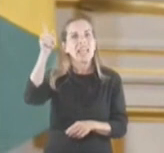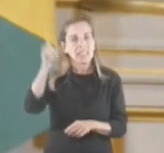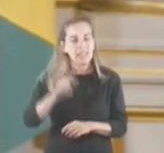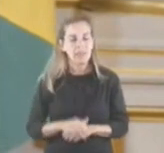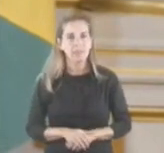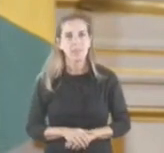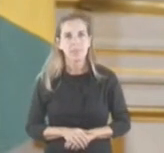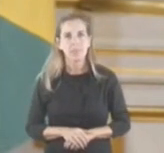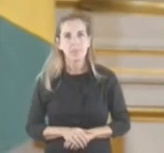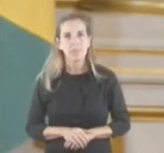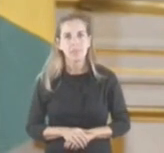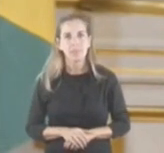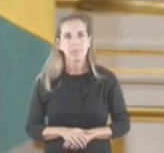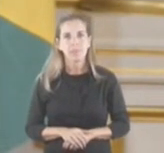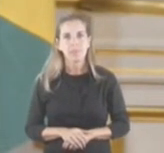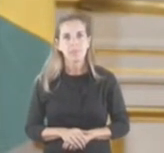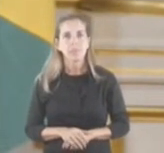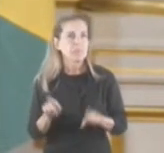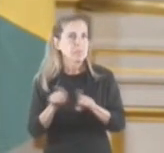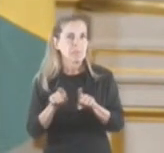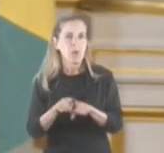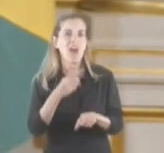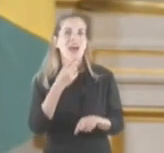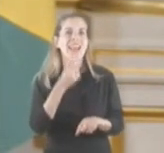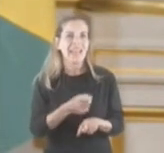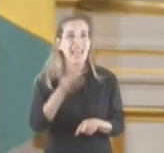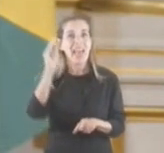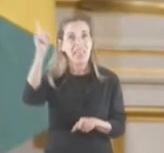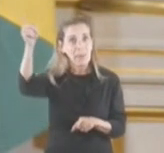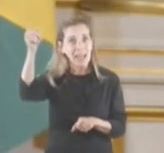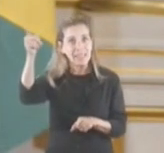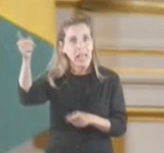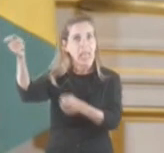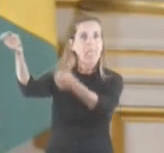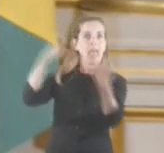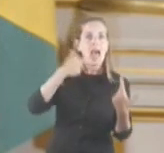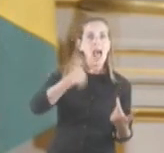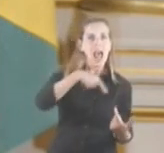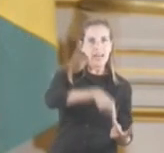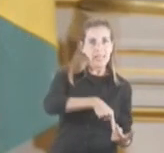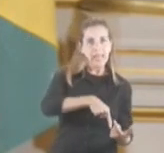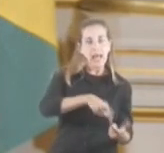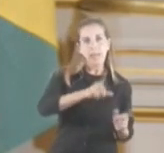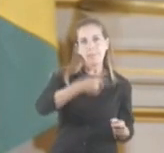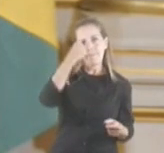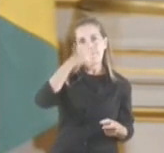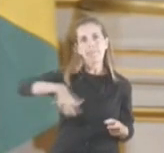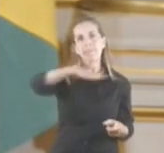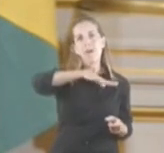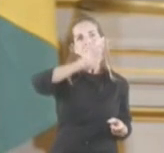de Vaca Muerta llegue hasta el Brasil. Así como la electricidad de Brasil llega a nosotros. Así como que la electricidad brasileira